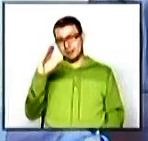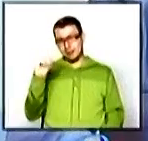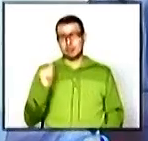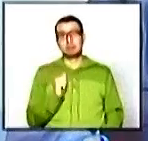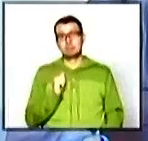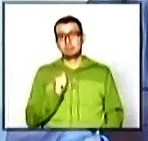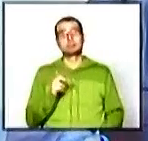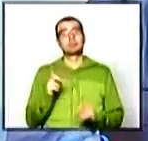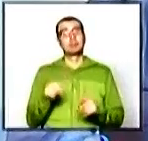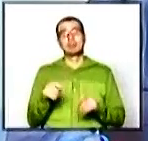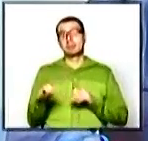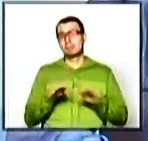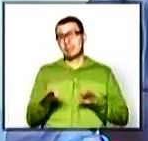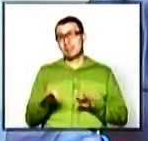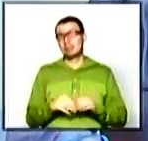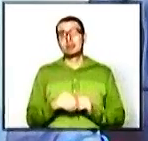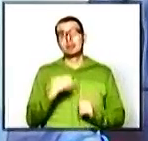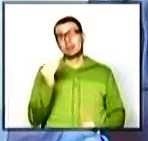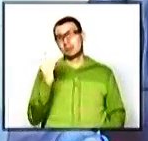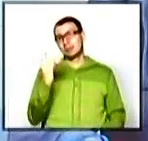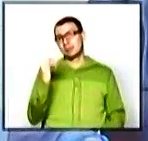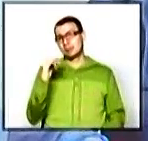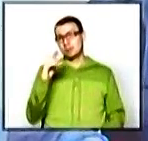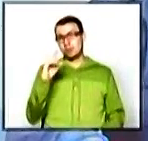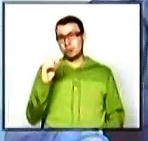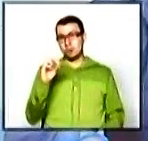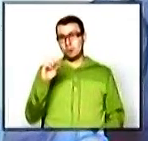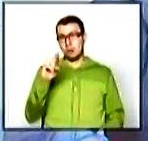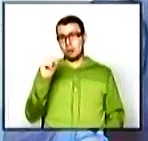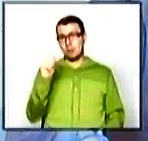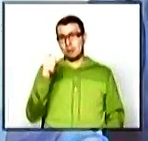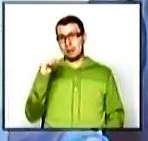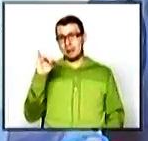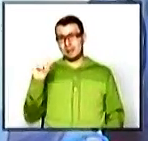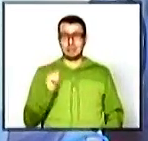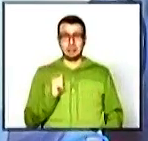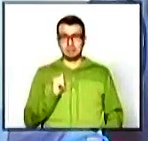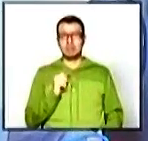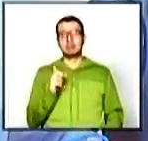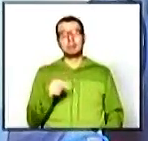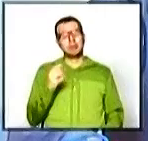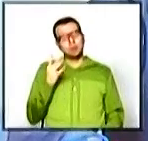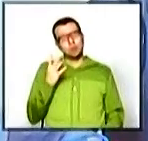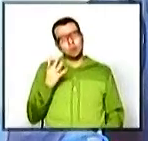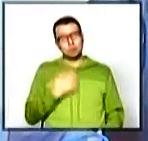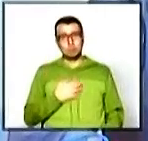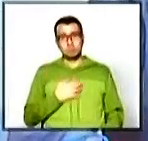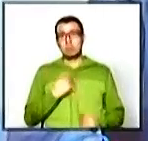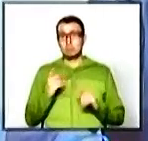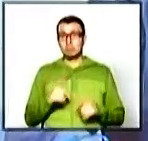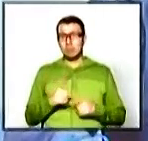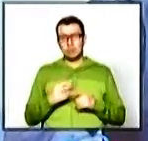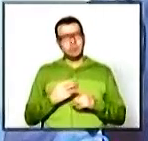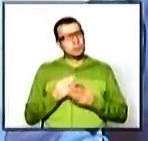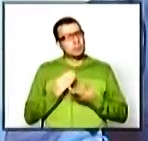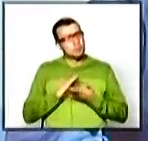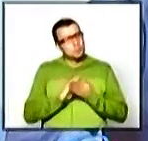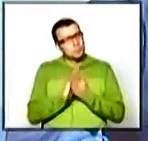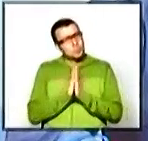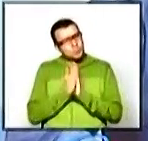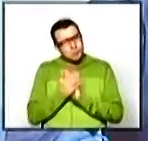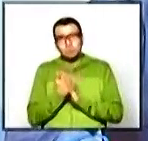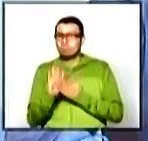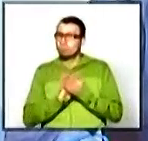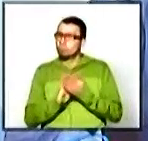quiropraxia. Vamos a hablar del dolor. Vamos a hablar de la somatización de la enfermedad. Para que cada vez nos demos